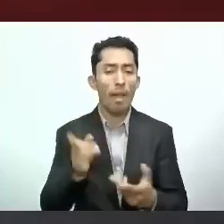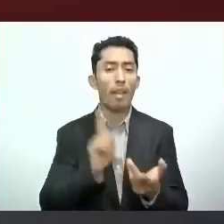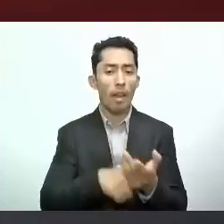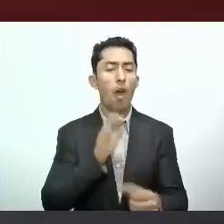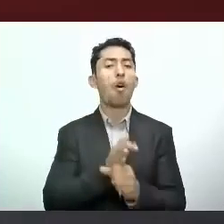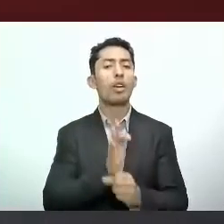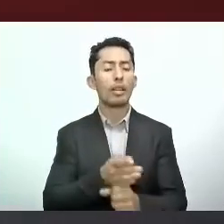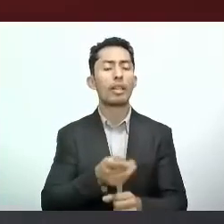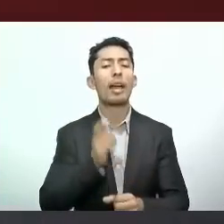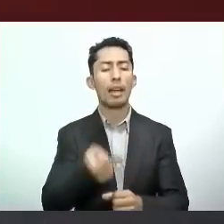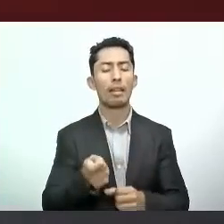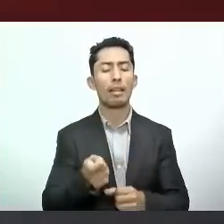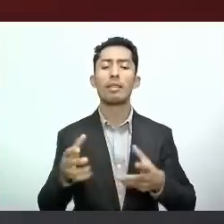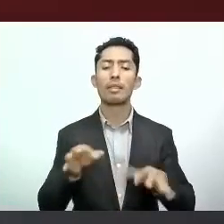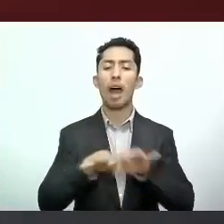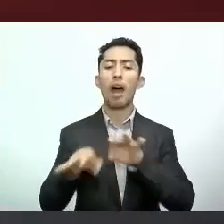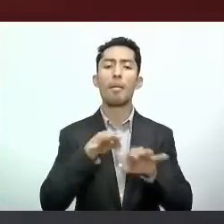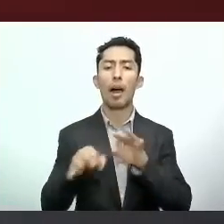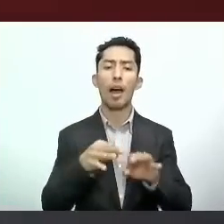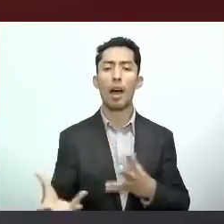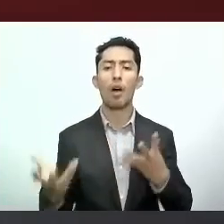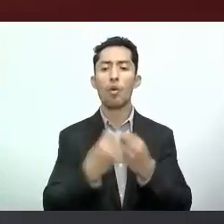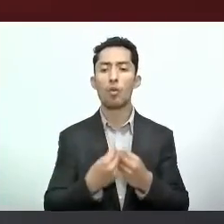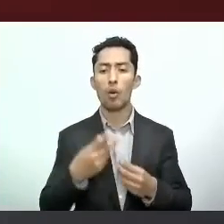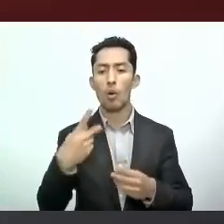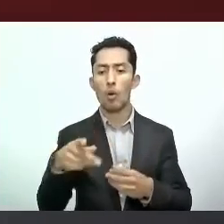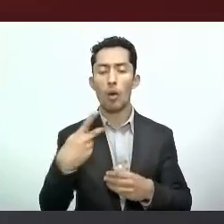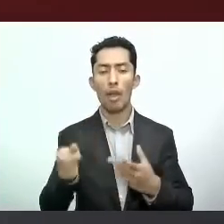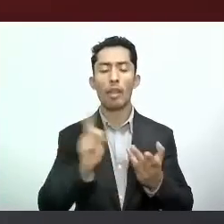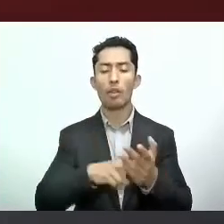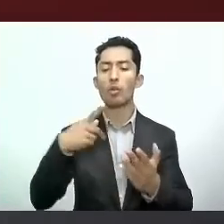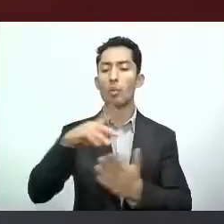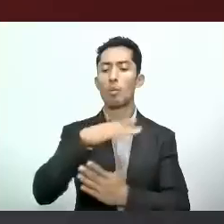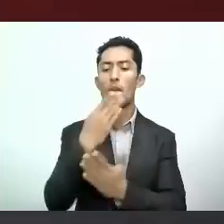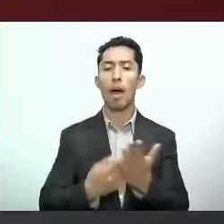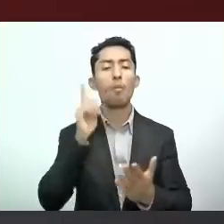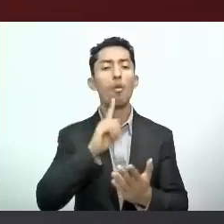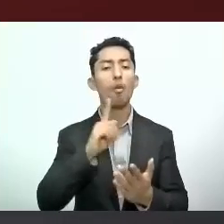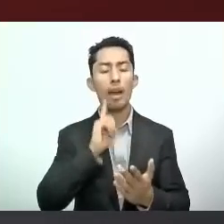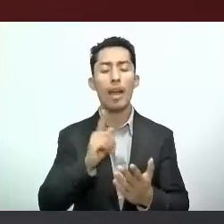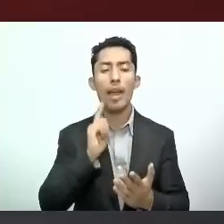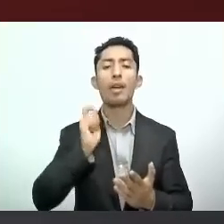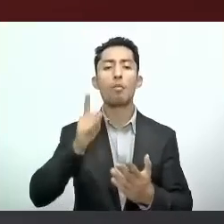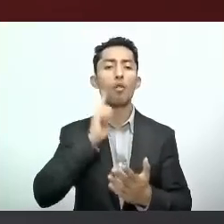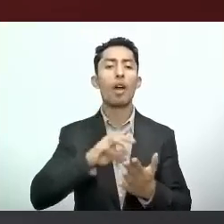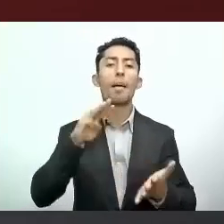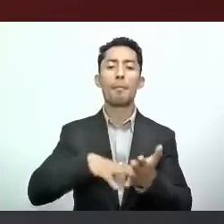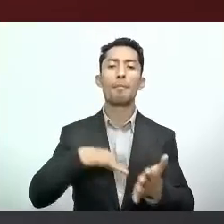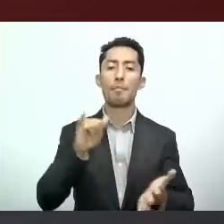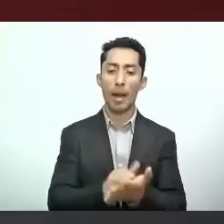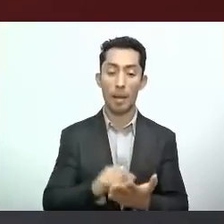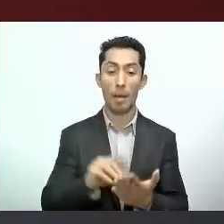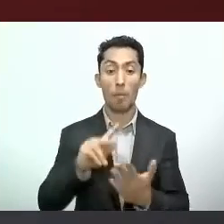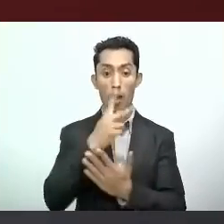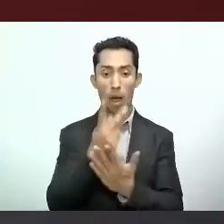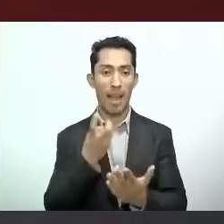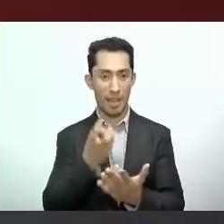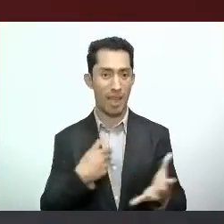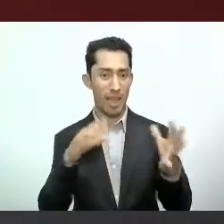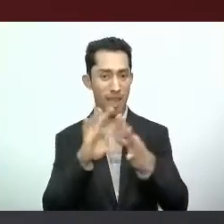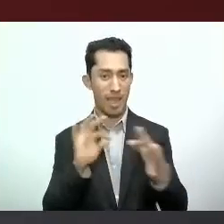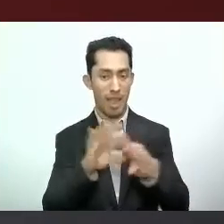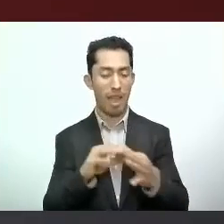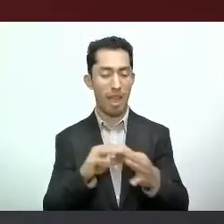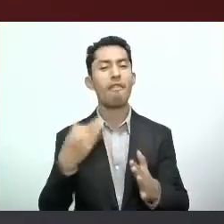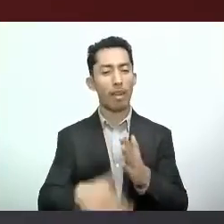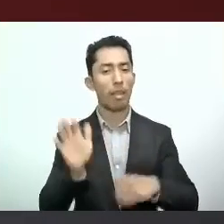de trabajar con su programa de mujeres mayas. Entonces, este programa que les cuento, todavía hace falta llevarlo hacia